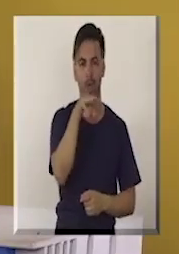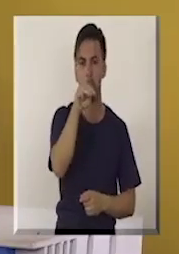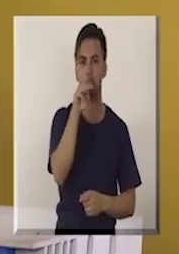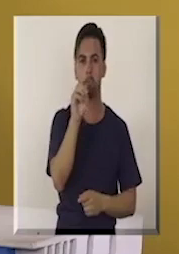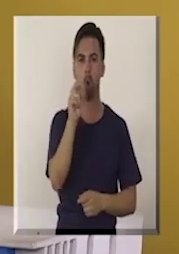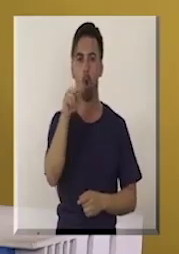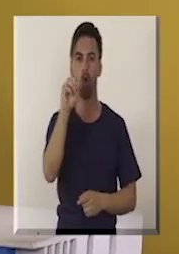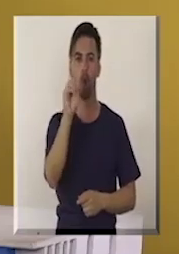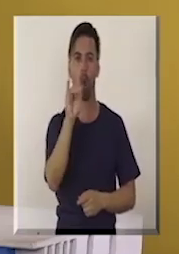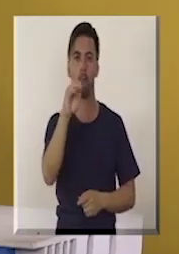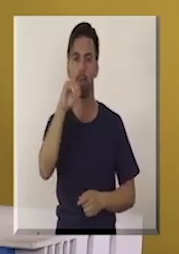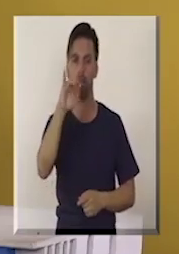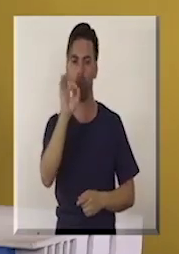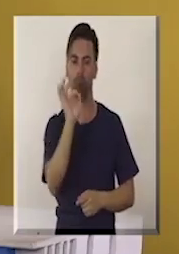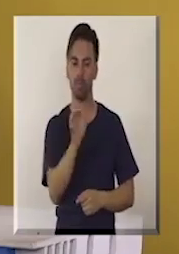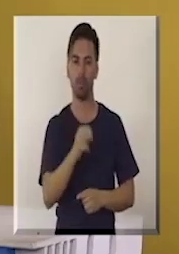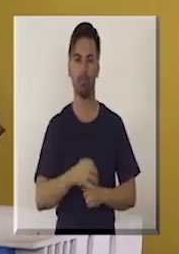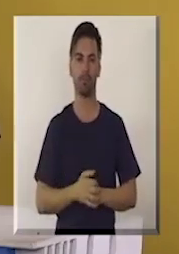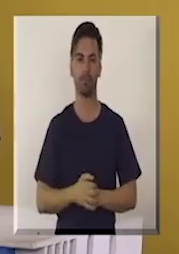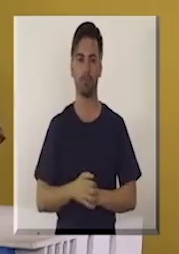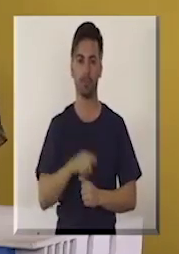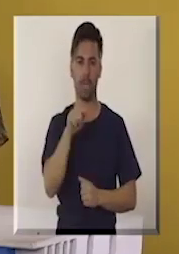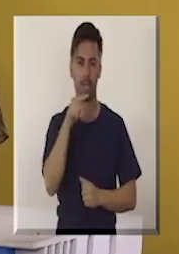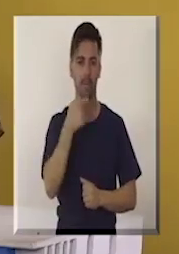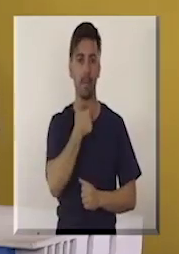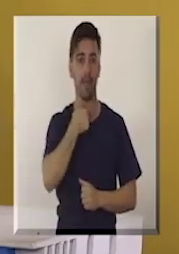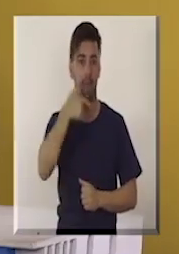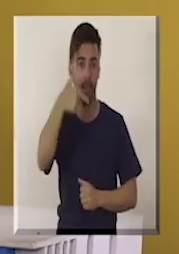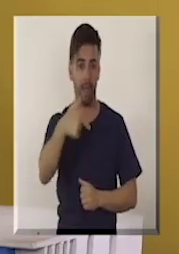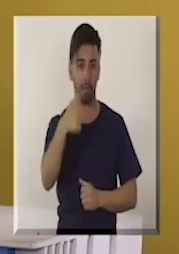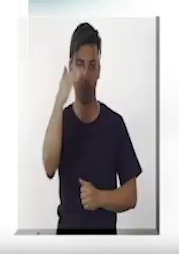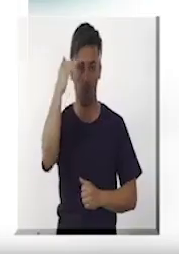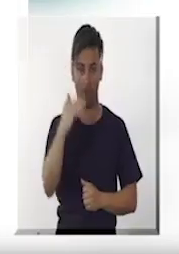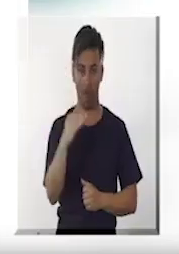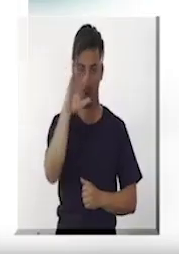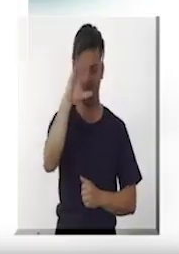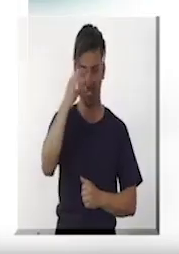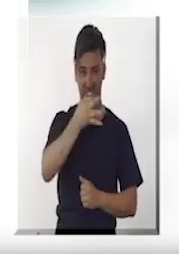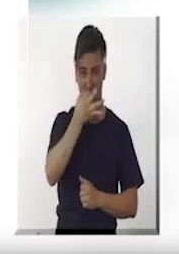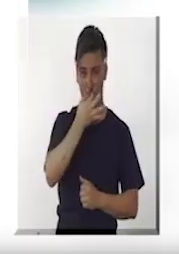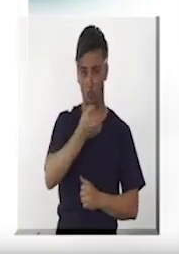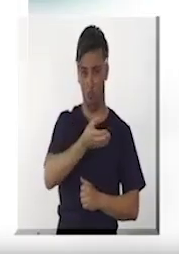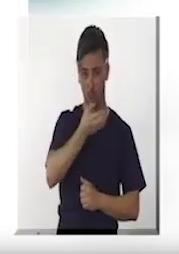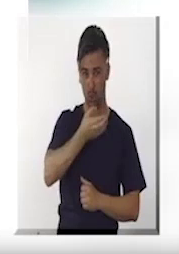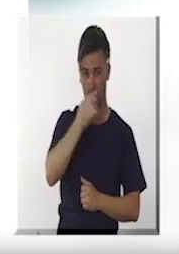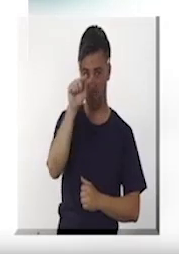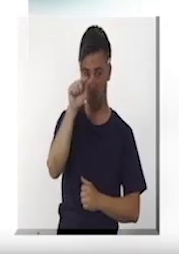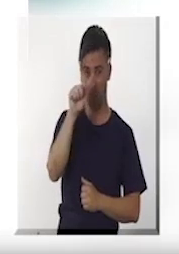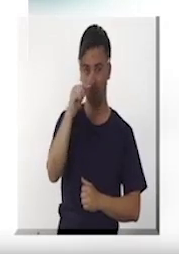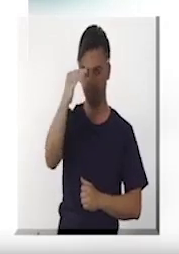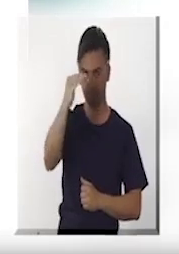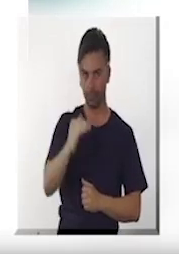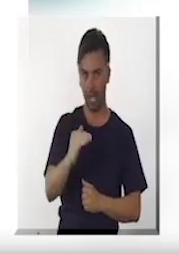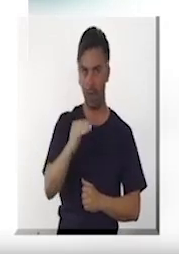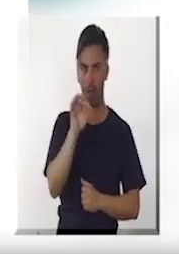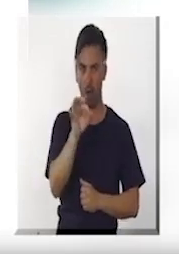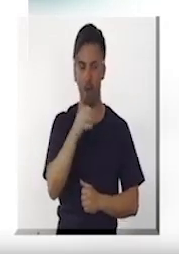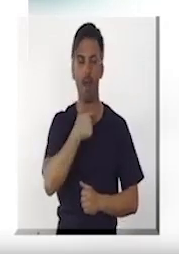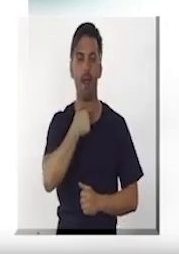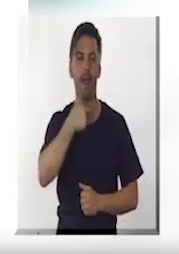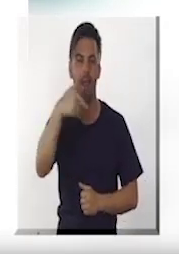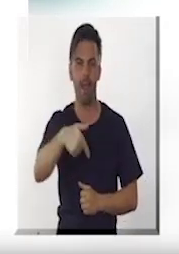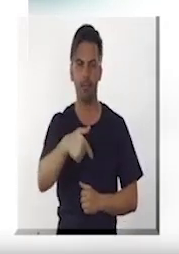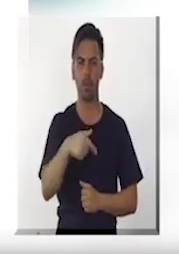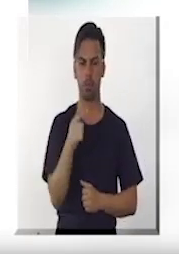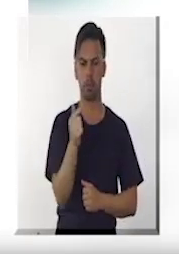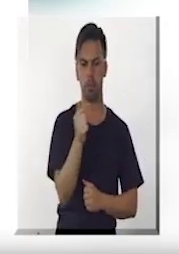Ahí, debajo de la definición, están presentes los ejemplos. Tienes menos 2, m elevado a la